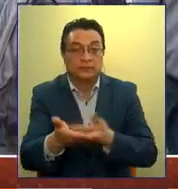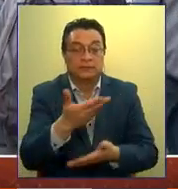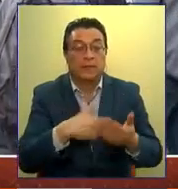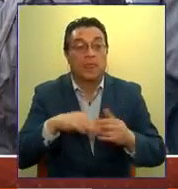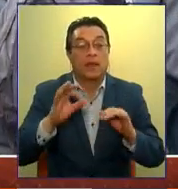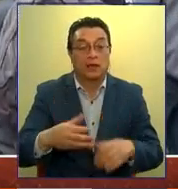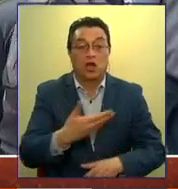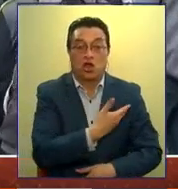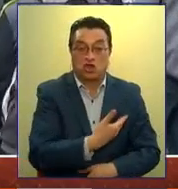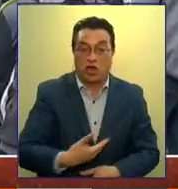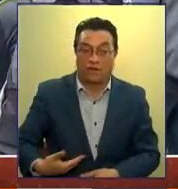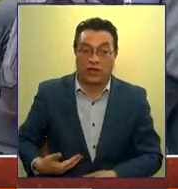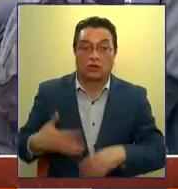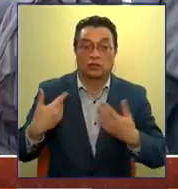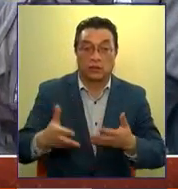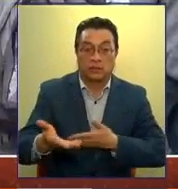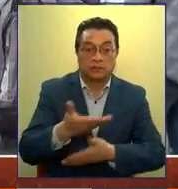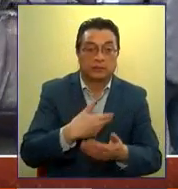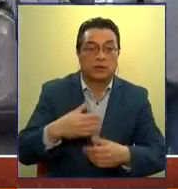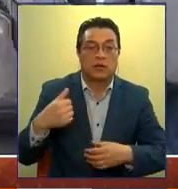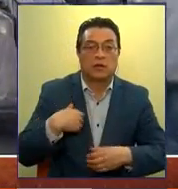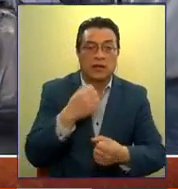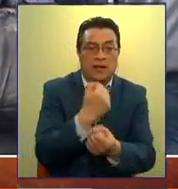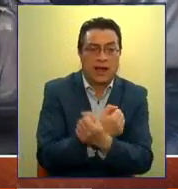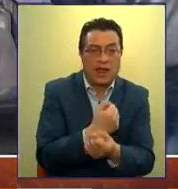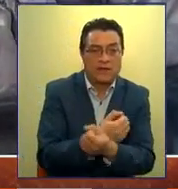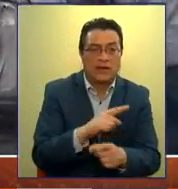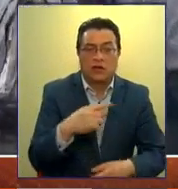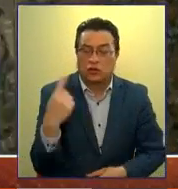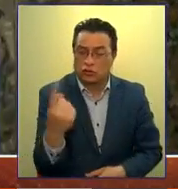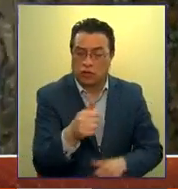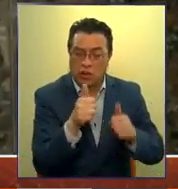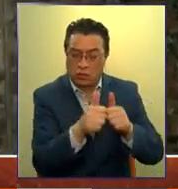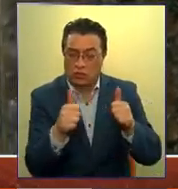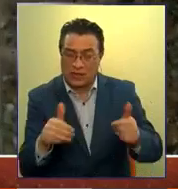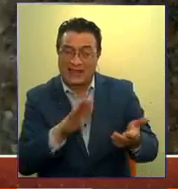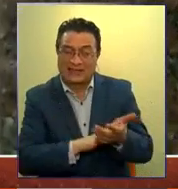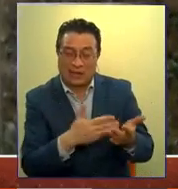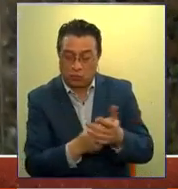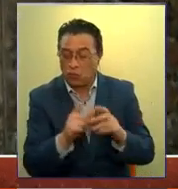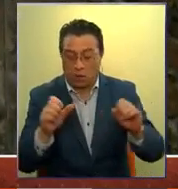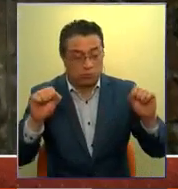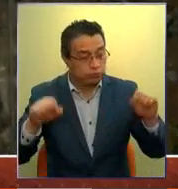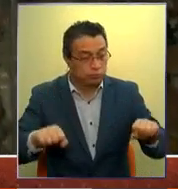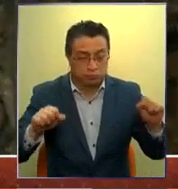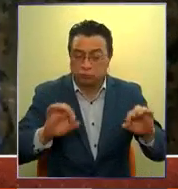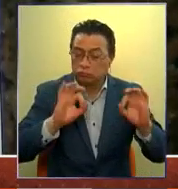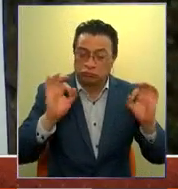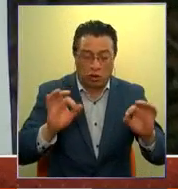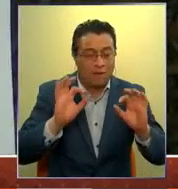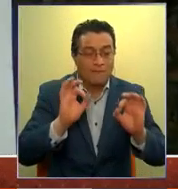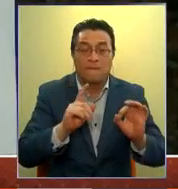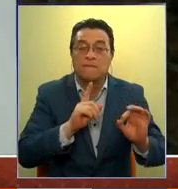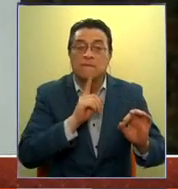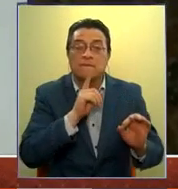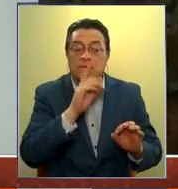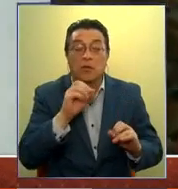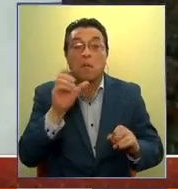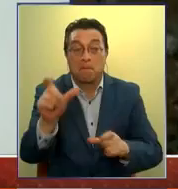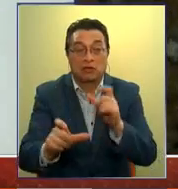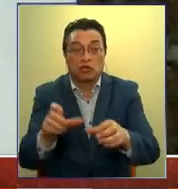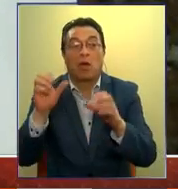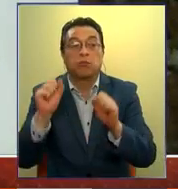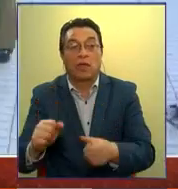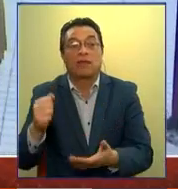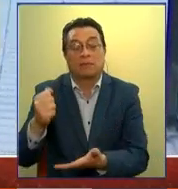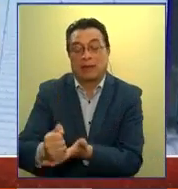del gobierno, de las fuerzas de orden, de la autoridad sanitaria, de tal manera que todo salga adecuadamente y las personas puedan hacer el